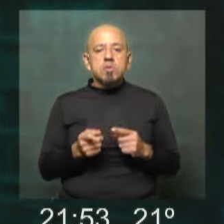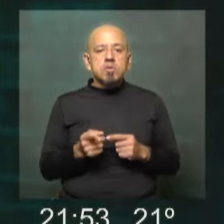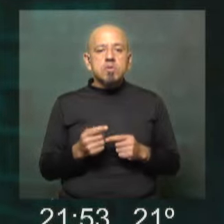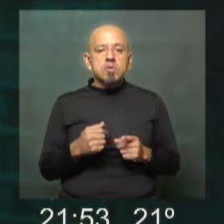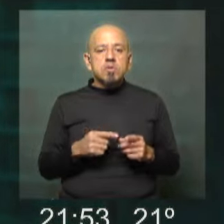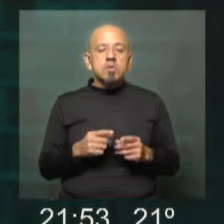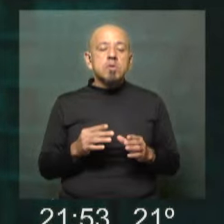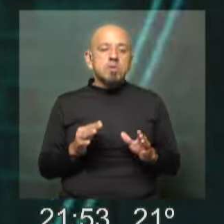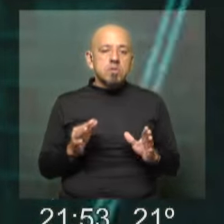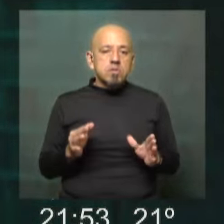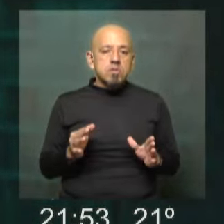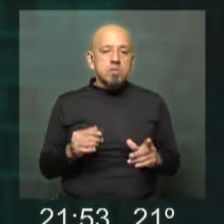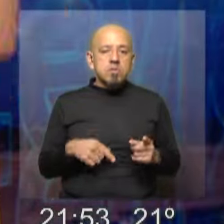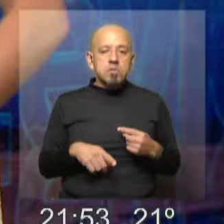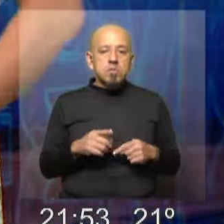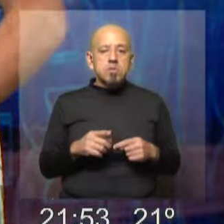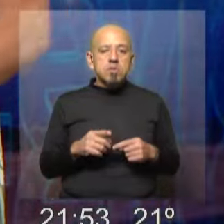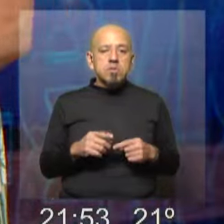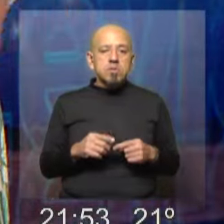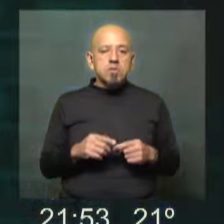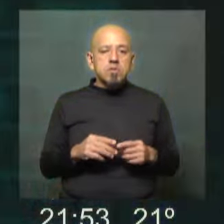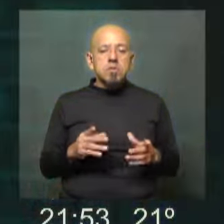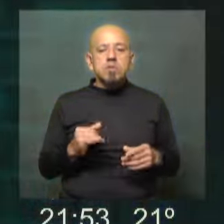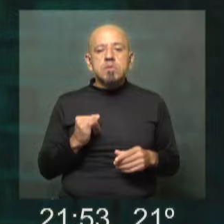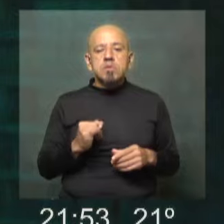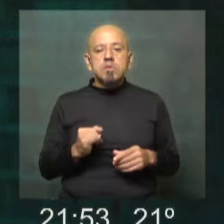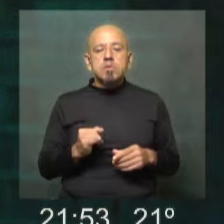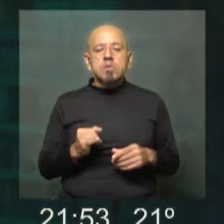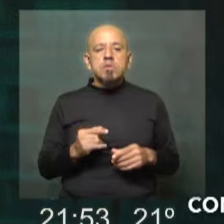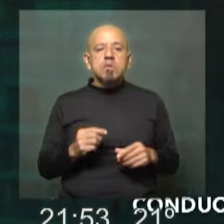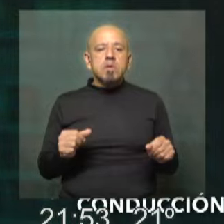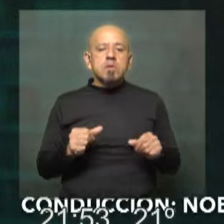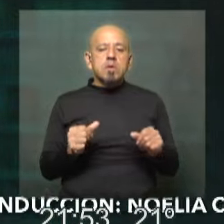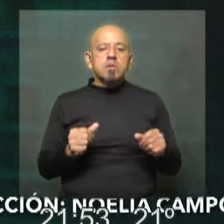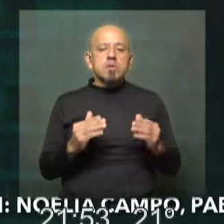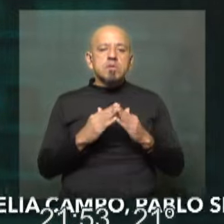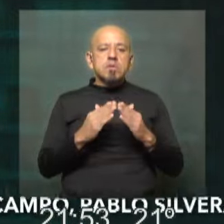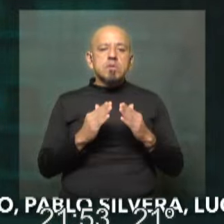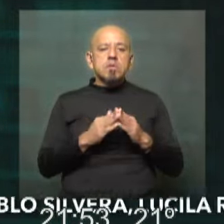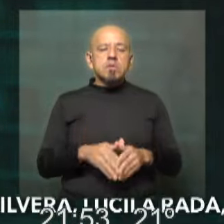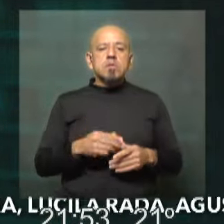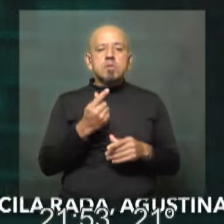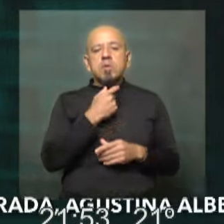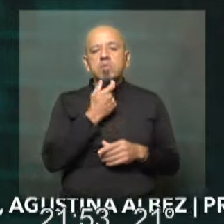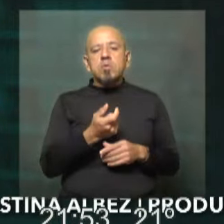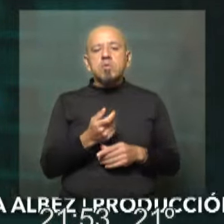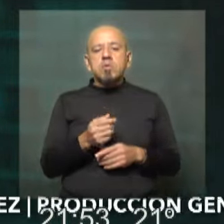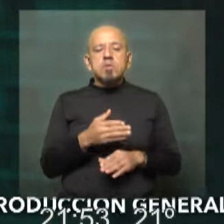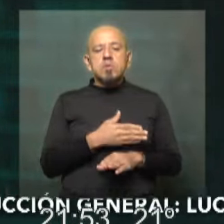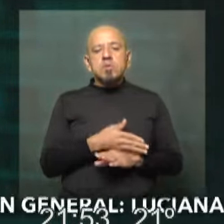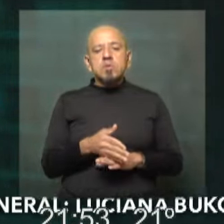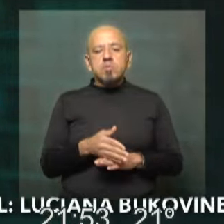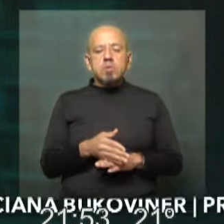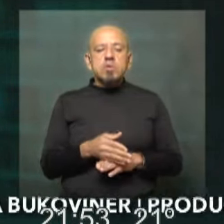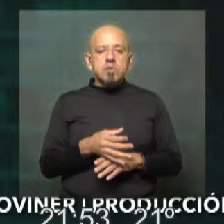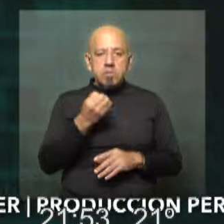en la herramienta, si bien... Pero ya vas maqueteando... Sí, voy armando todo, grabo en mi casa, bueno, grabo las voces, pruebo... Después todo